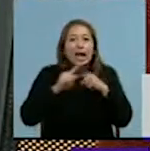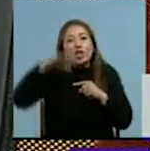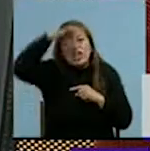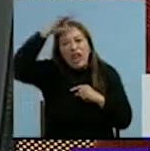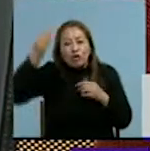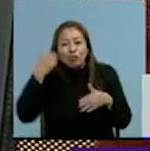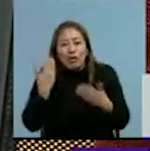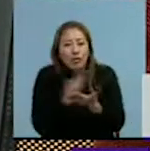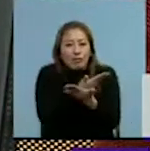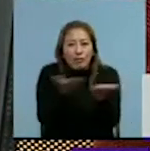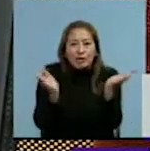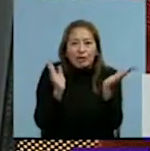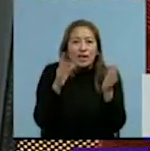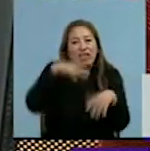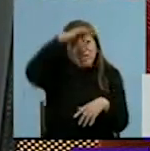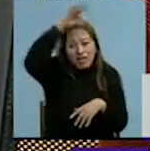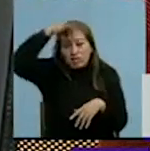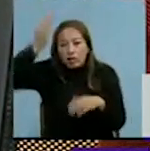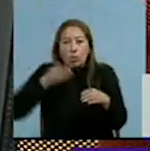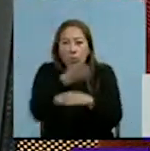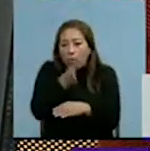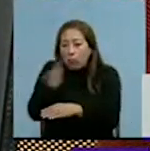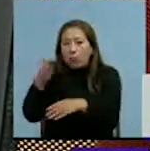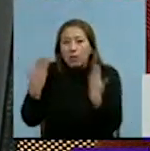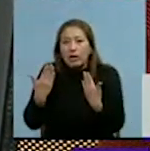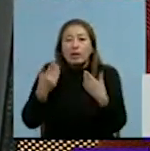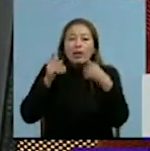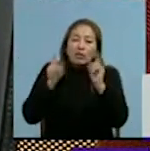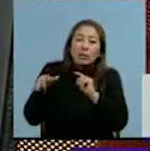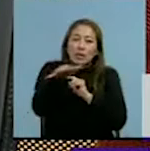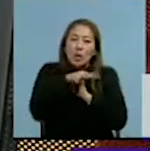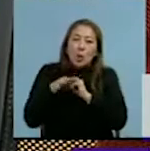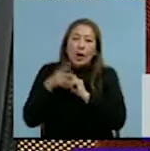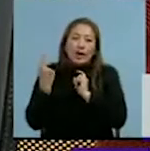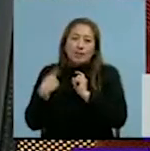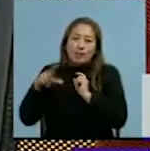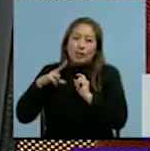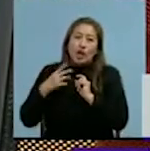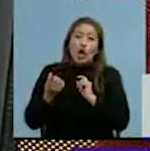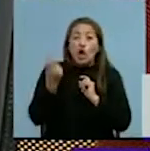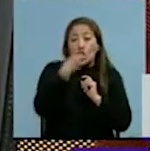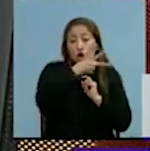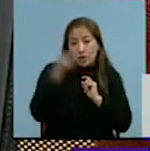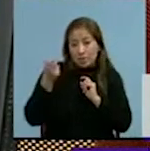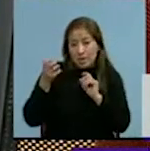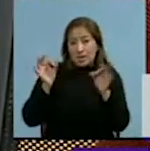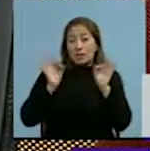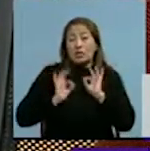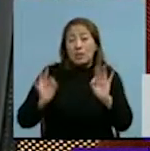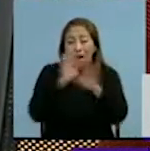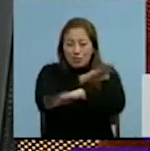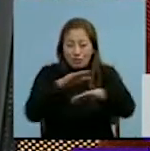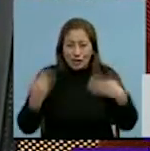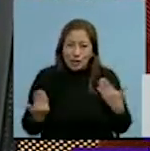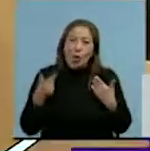distintos centros culturales y también espacios independientes de la ciudad que tenemos dos semanas de programación para los